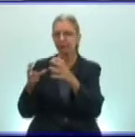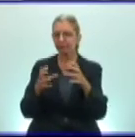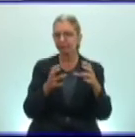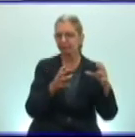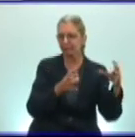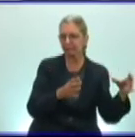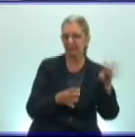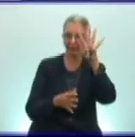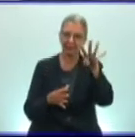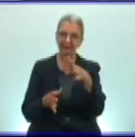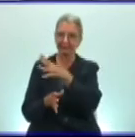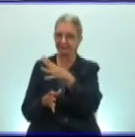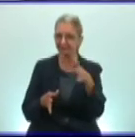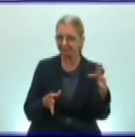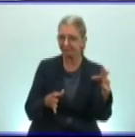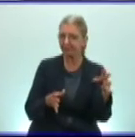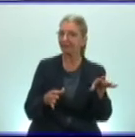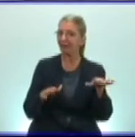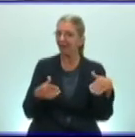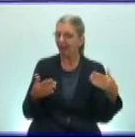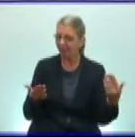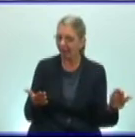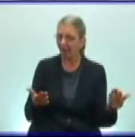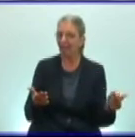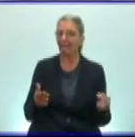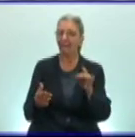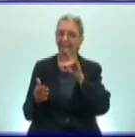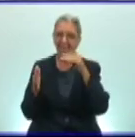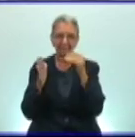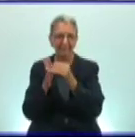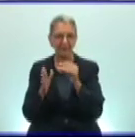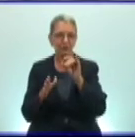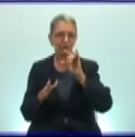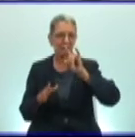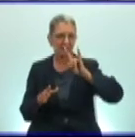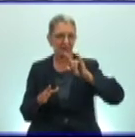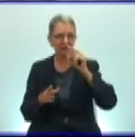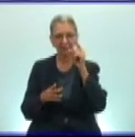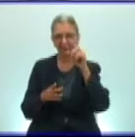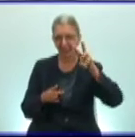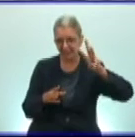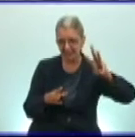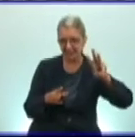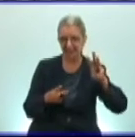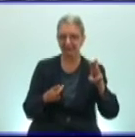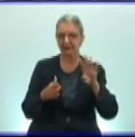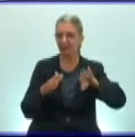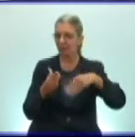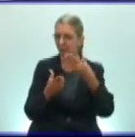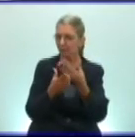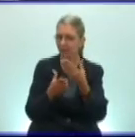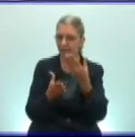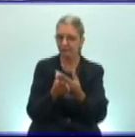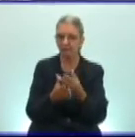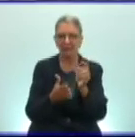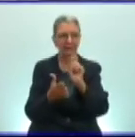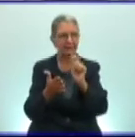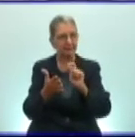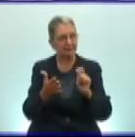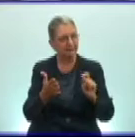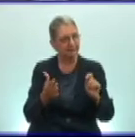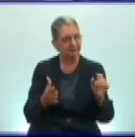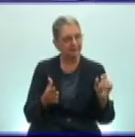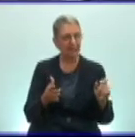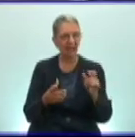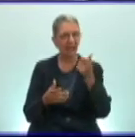periódica que tenemos hoy en día se encontraba Moseley, en 1913. Demostró que los registros de la emisión de rayos X de los